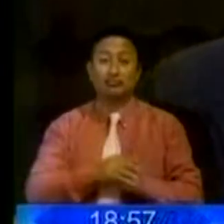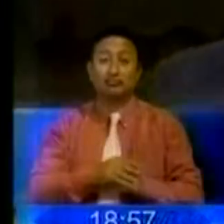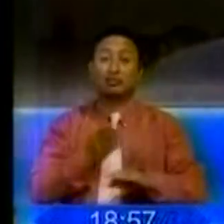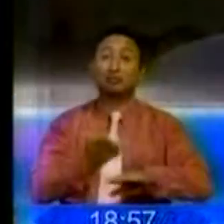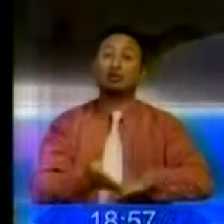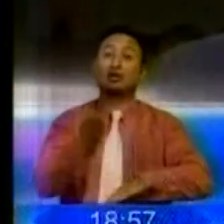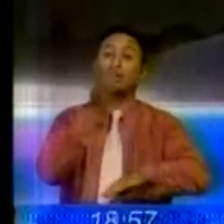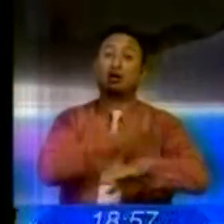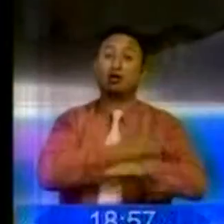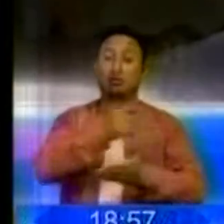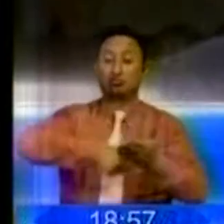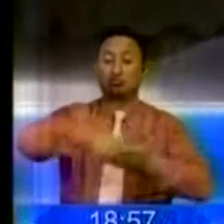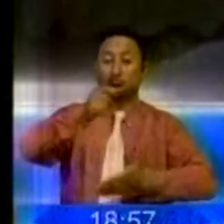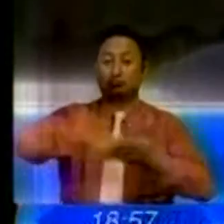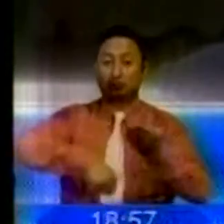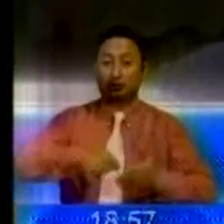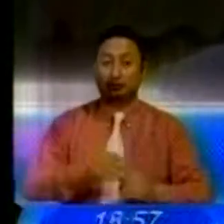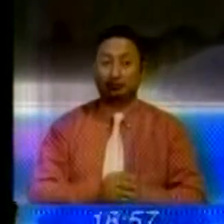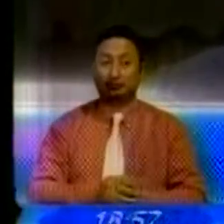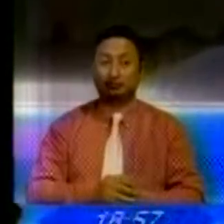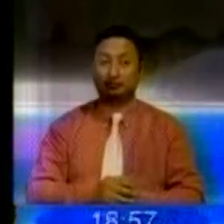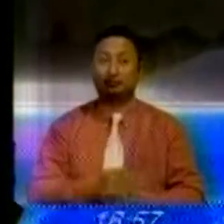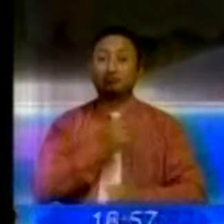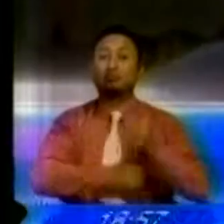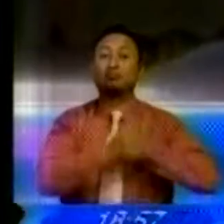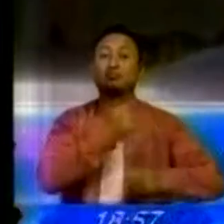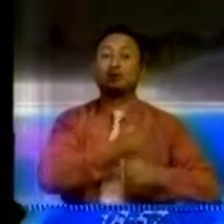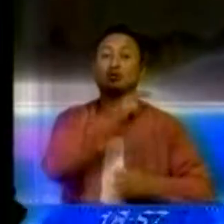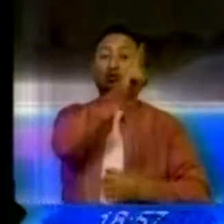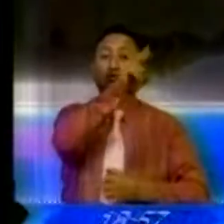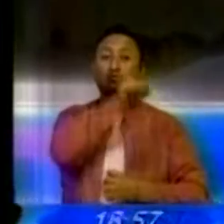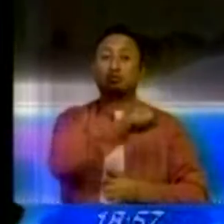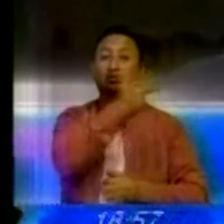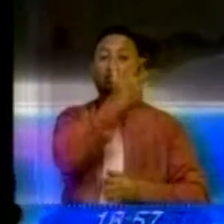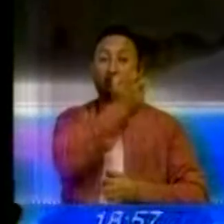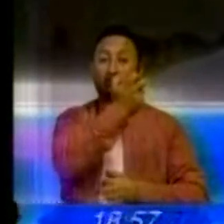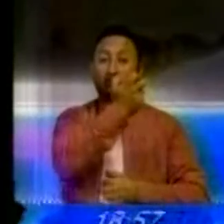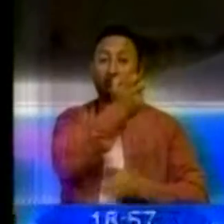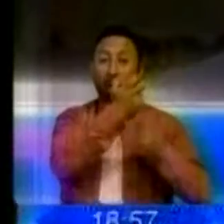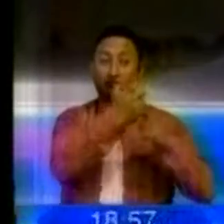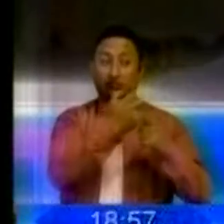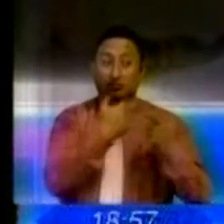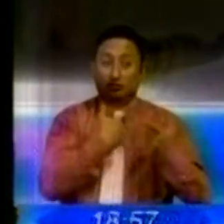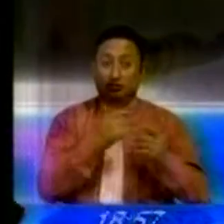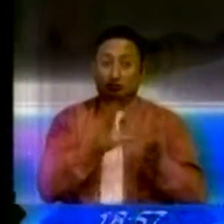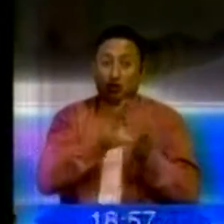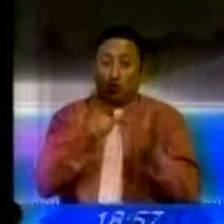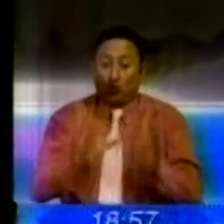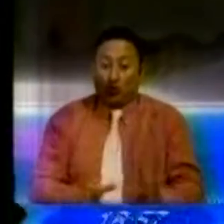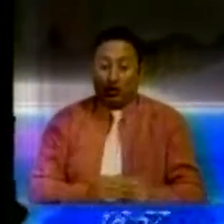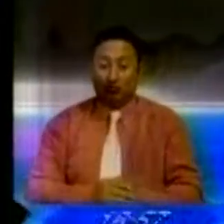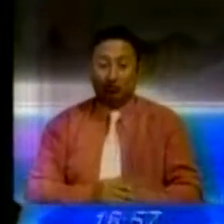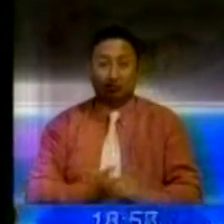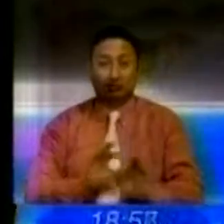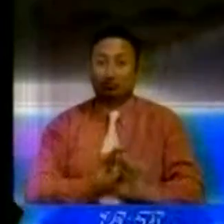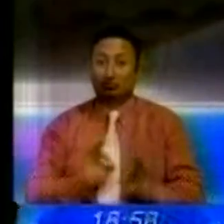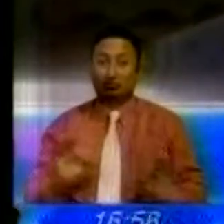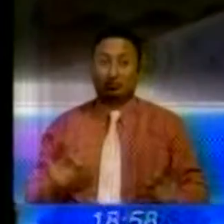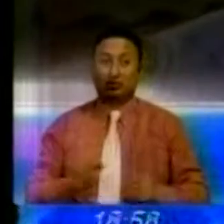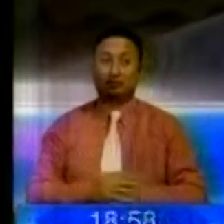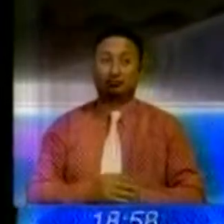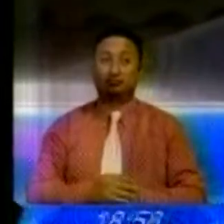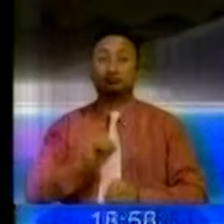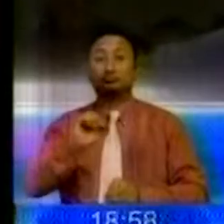pactaron y se prepararon en el año 2013, cuando yo era un ciudadano común y corriente.